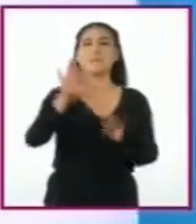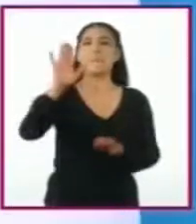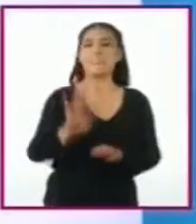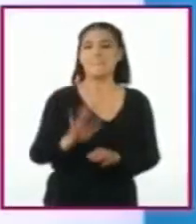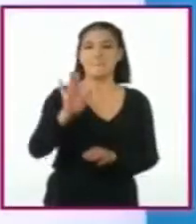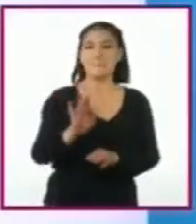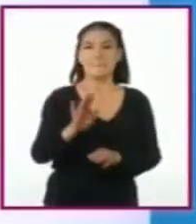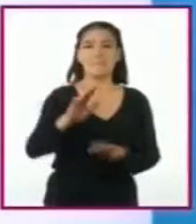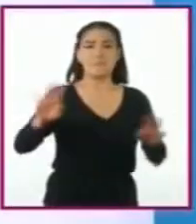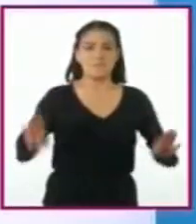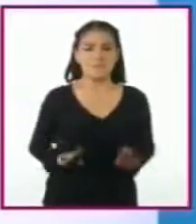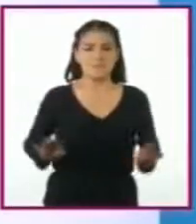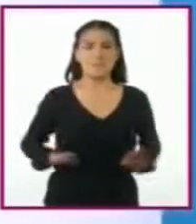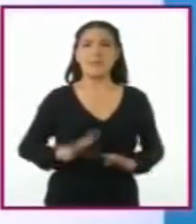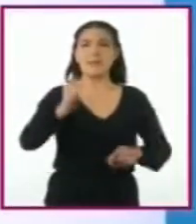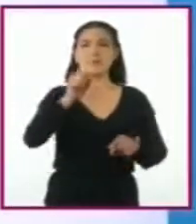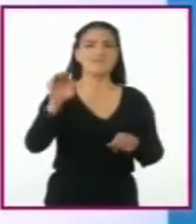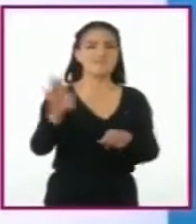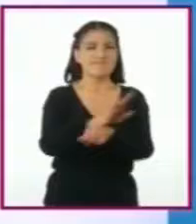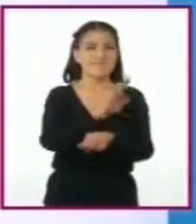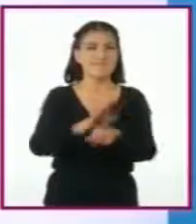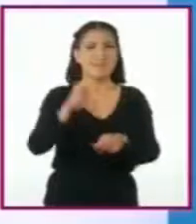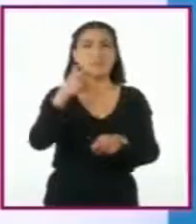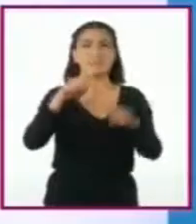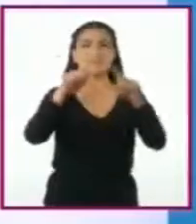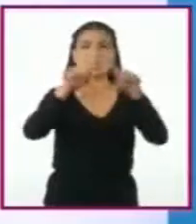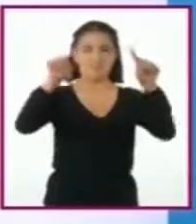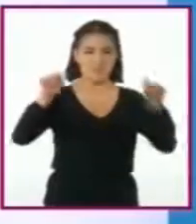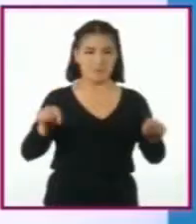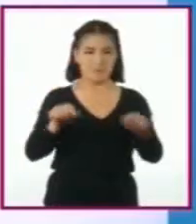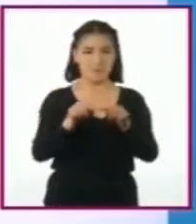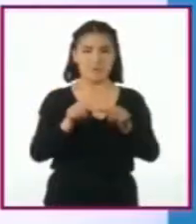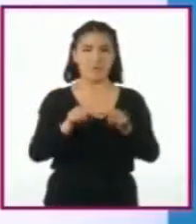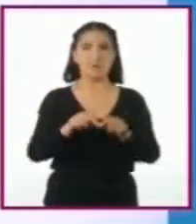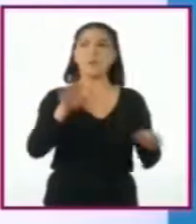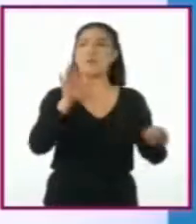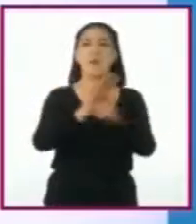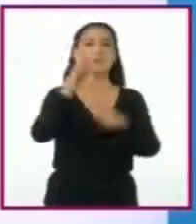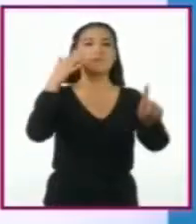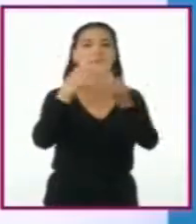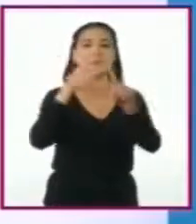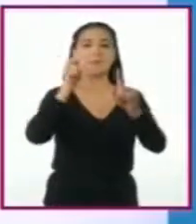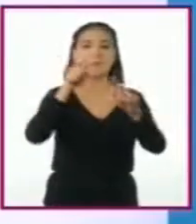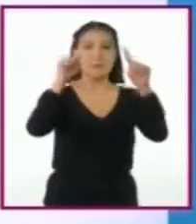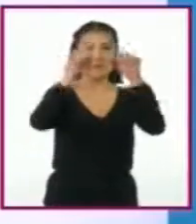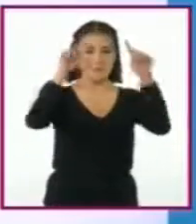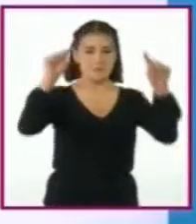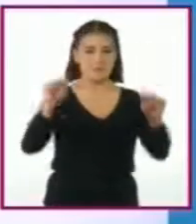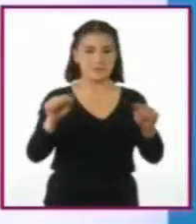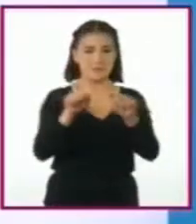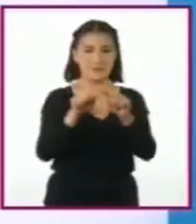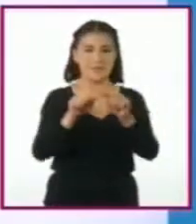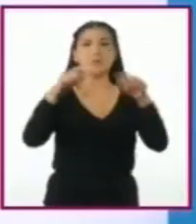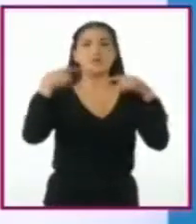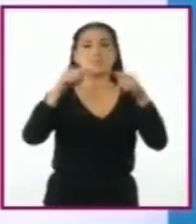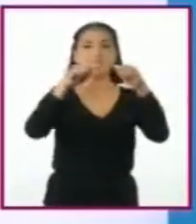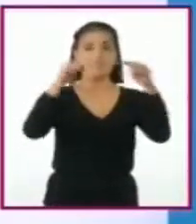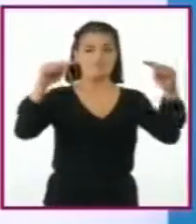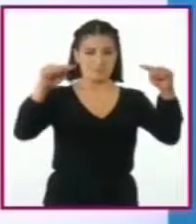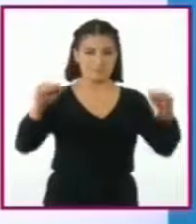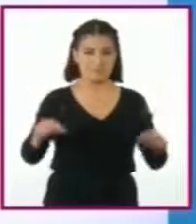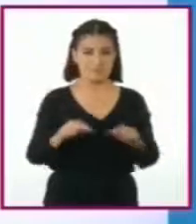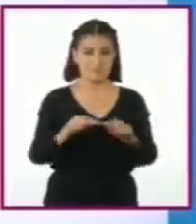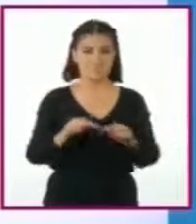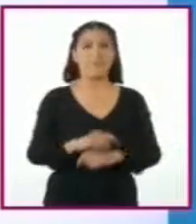las características básicas de los cuadriláteros, particularmente de los cuadrados y de los rectángulos.